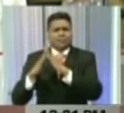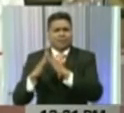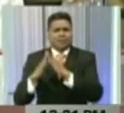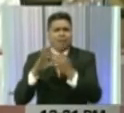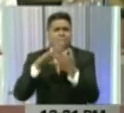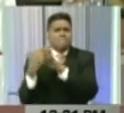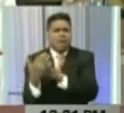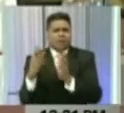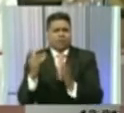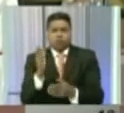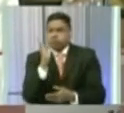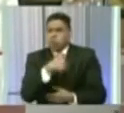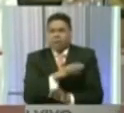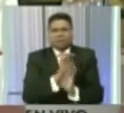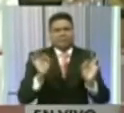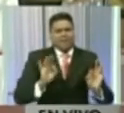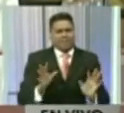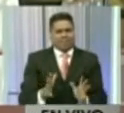Nosotros no tenemos esa bodega.